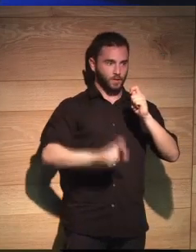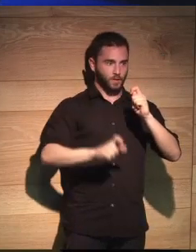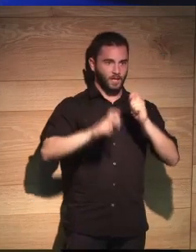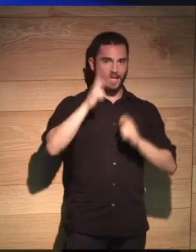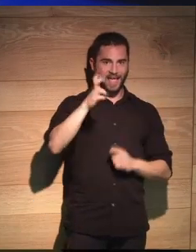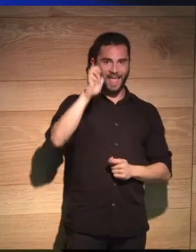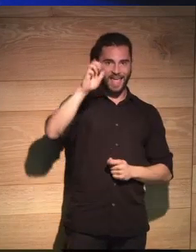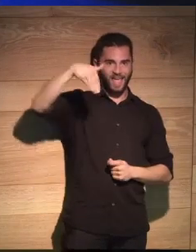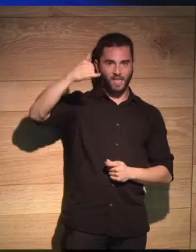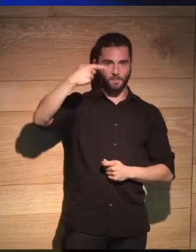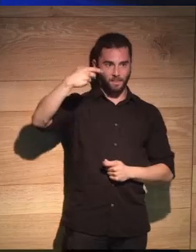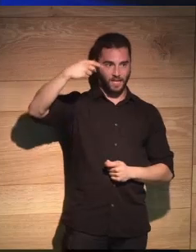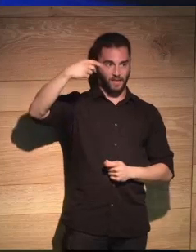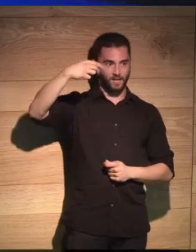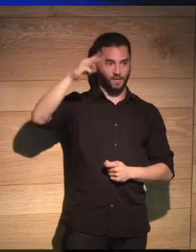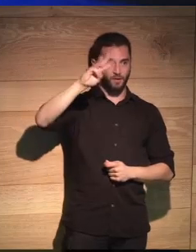que pasó por aquí.